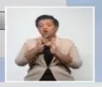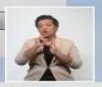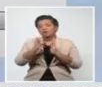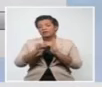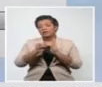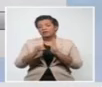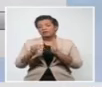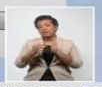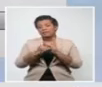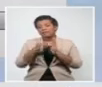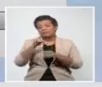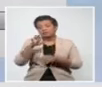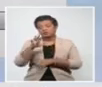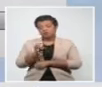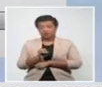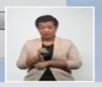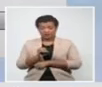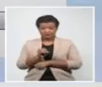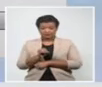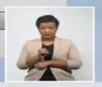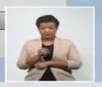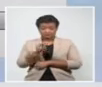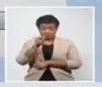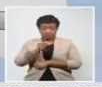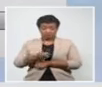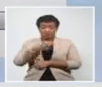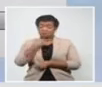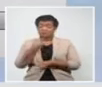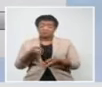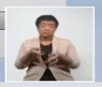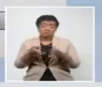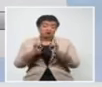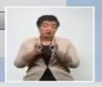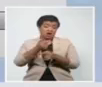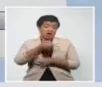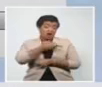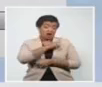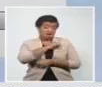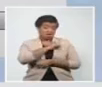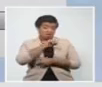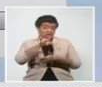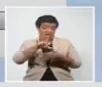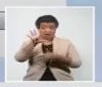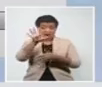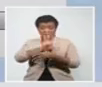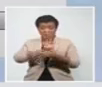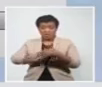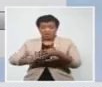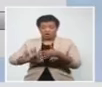1.090.150, al fallecer en el día de ayer en nuestra región